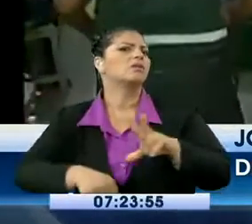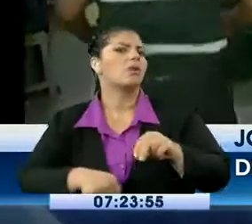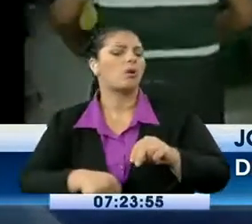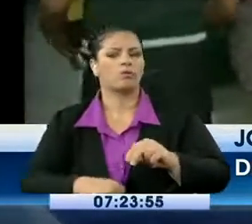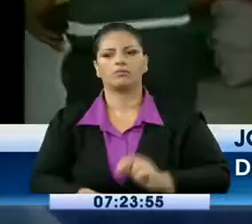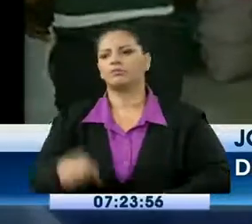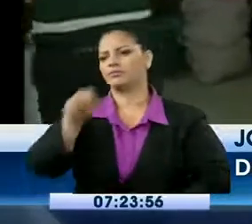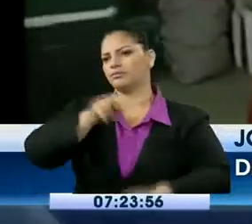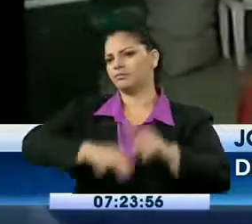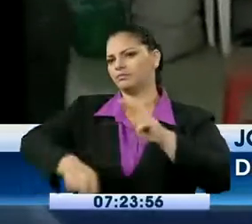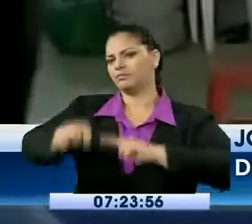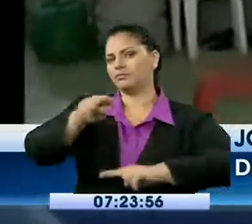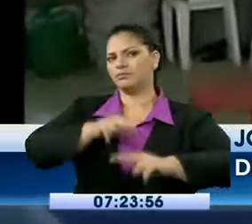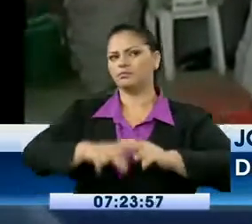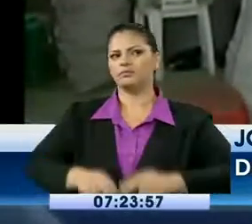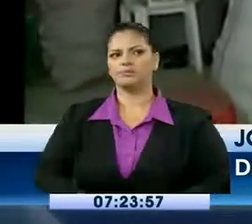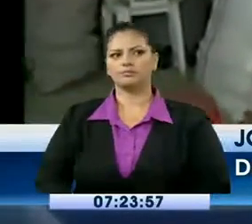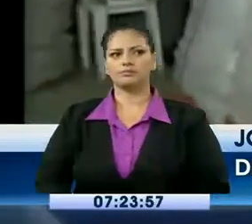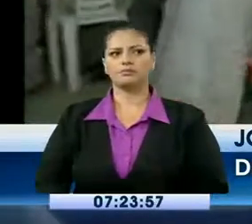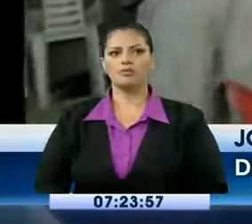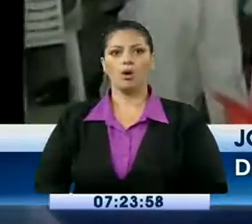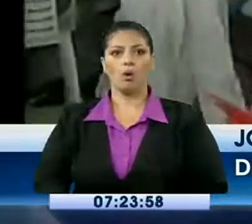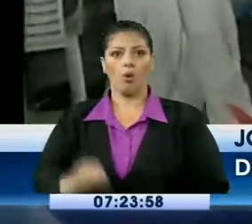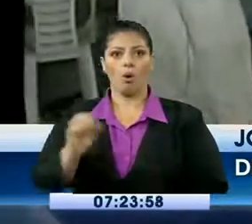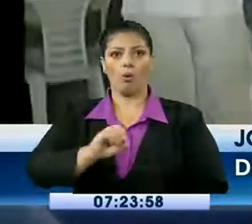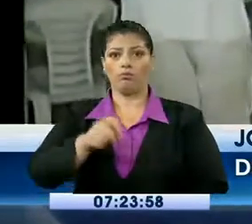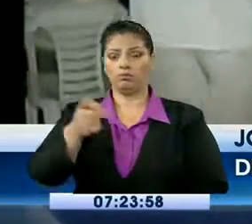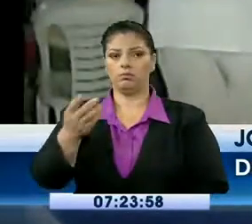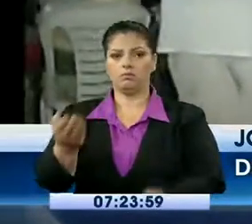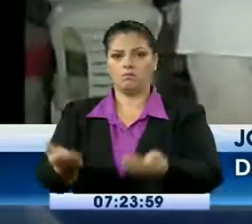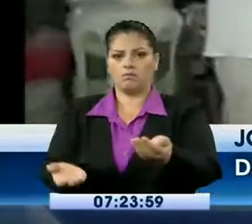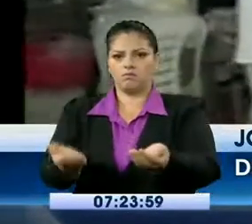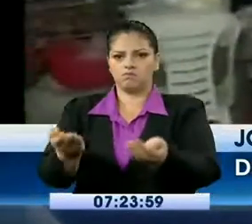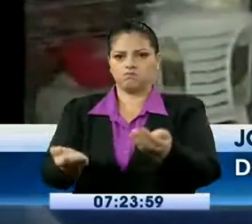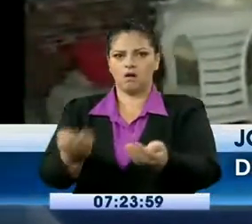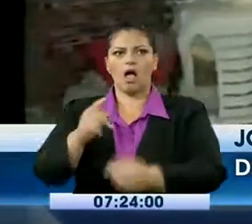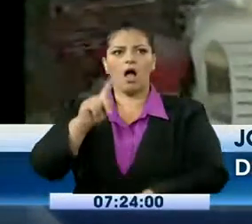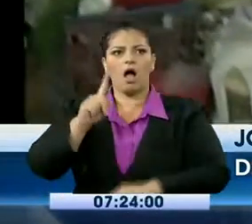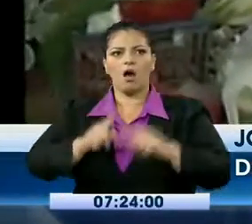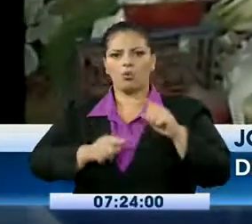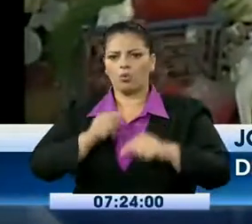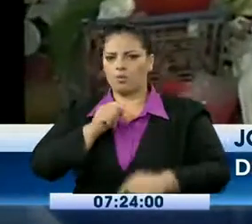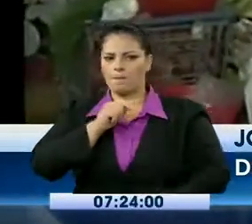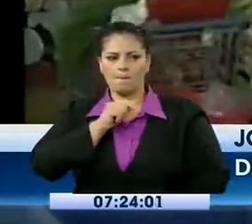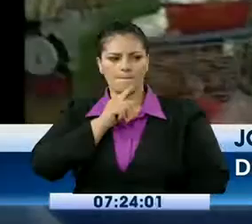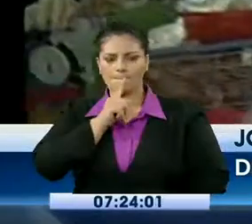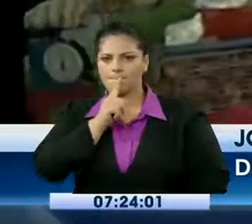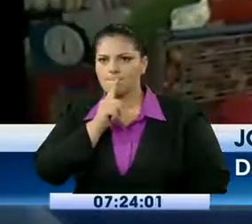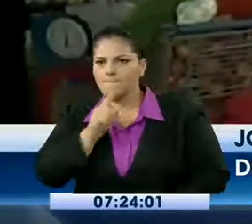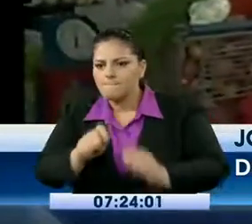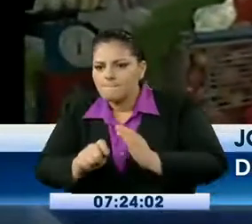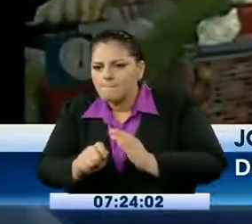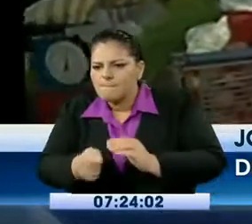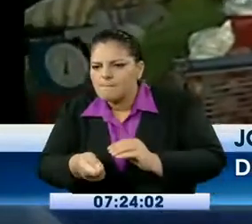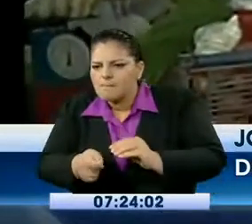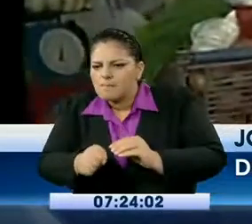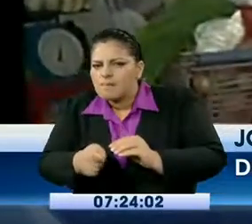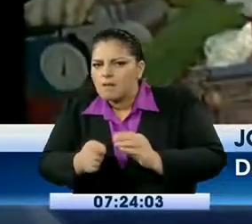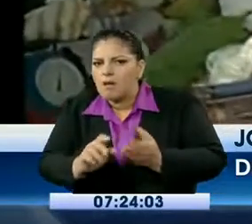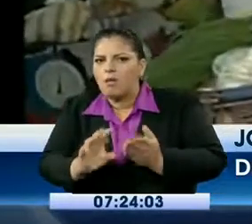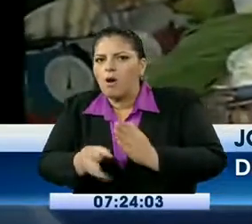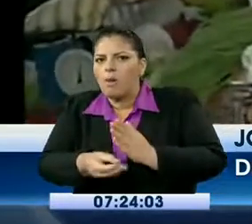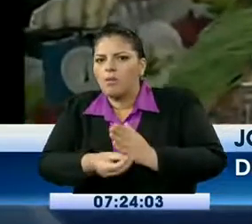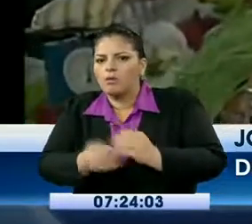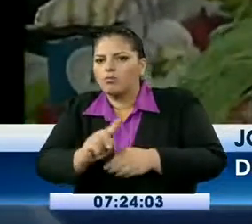público, también tratar de decomisar aquellas balanzas que pesan ciertas onzas de más y que evidentemente perjudica